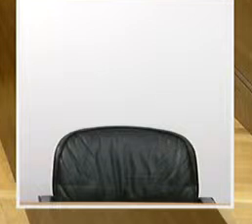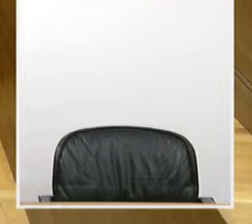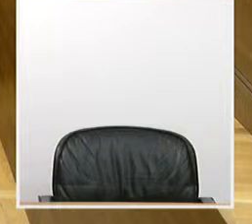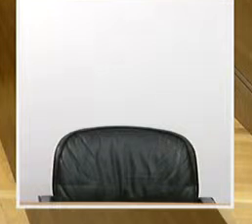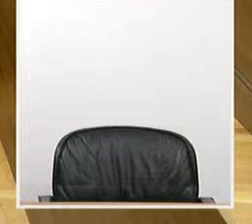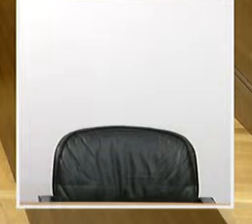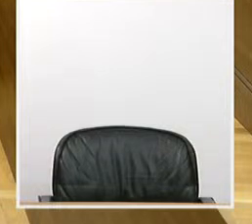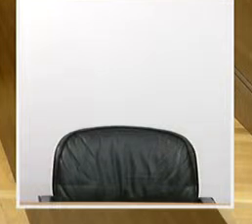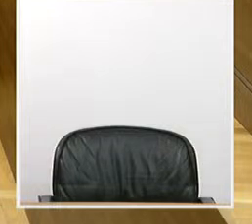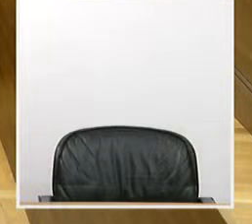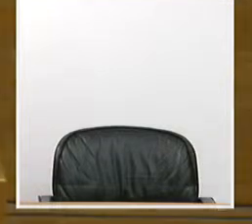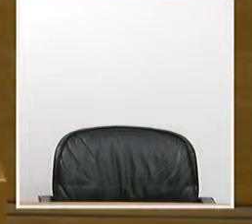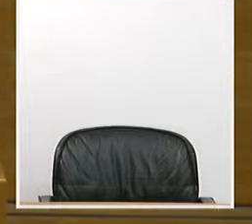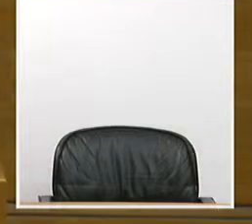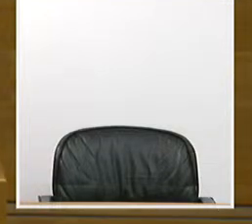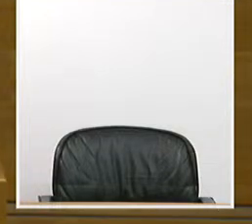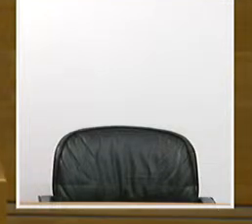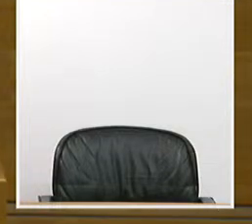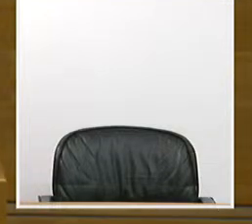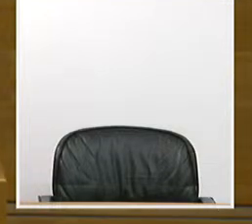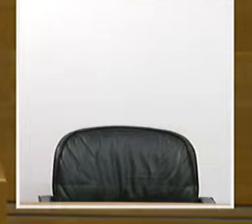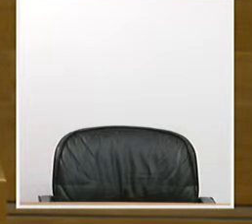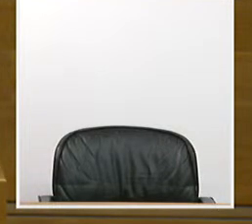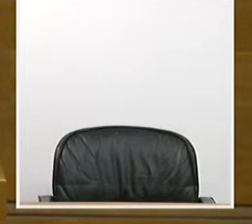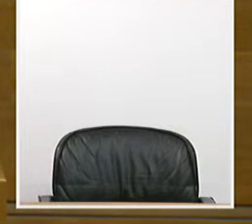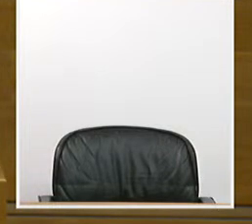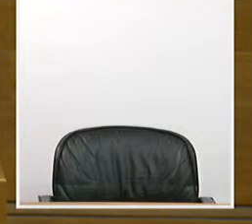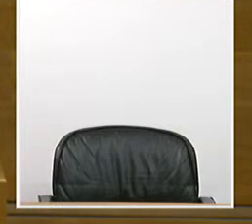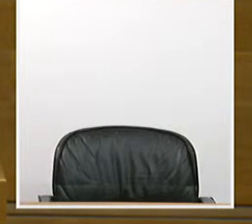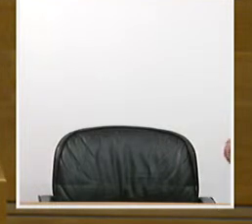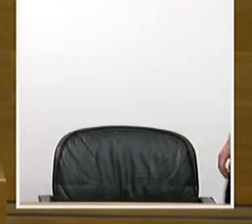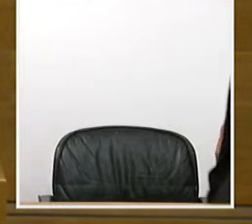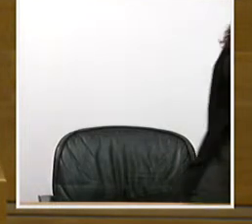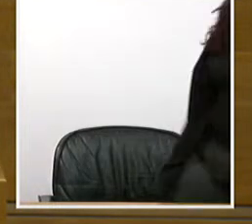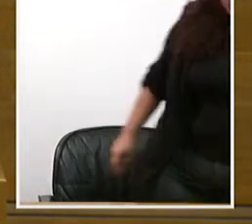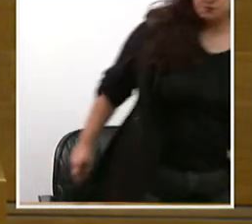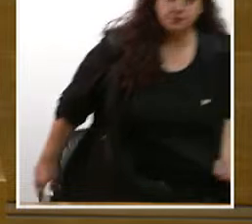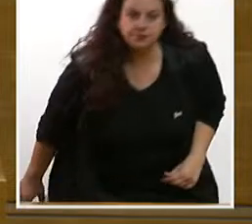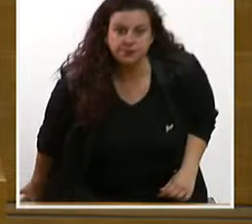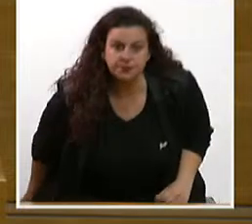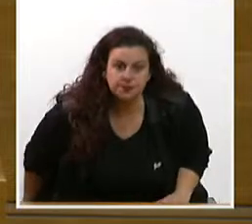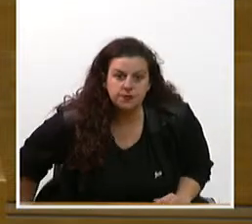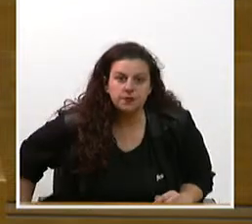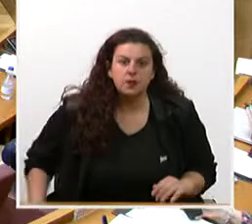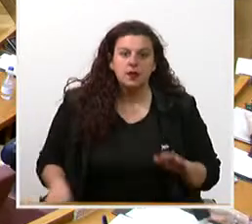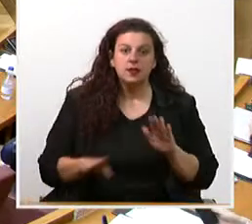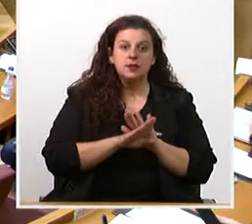gracias tiene la palabra el diputado Johan baldoví para continuar su